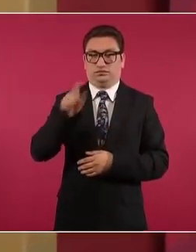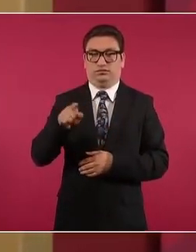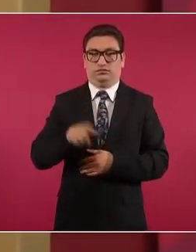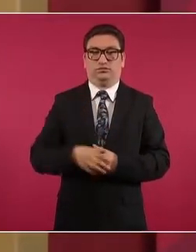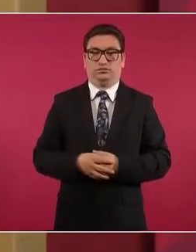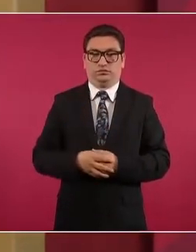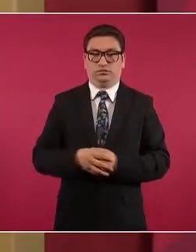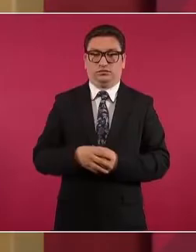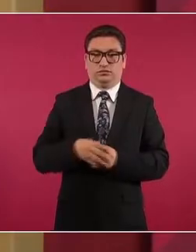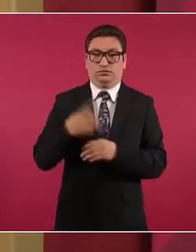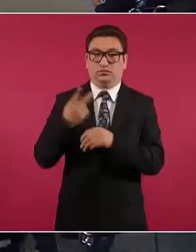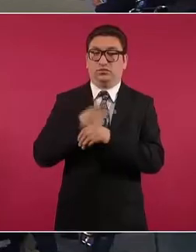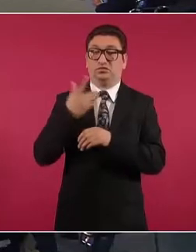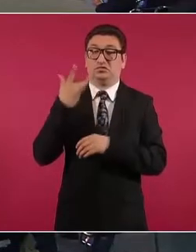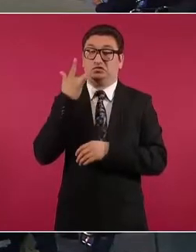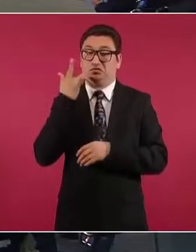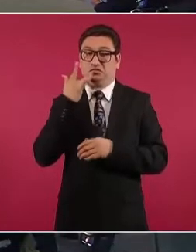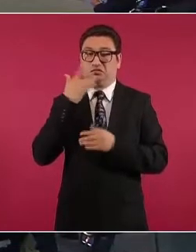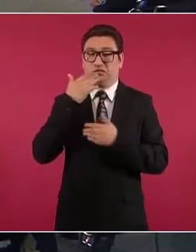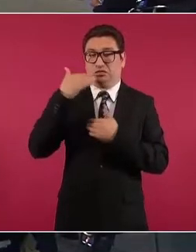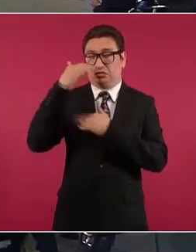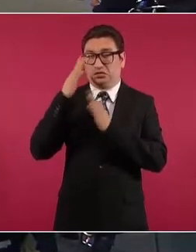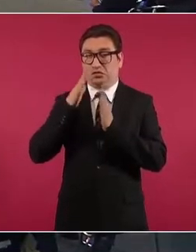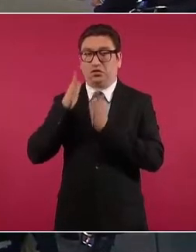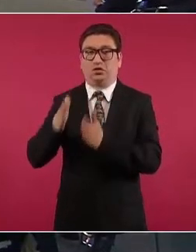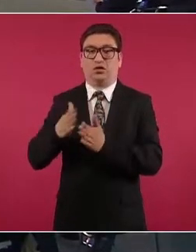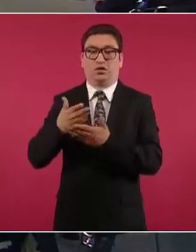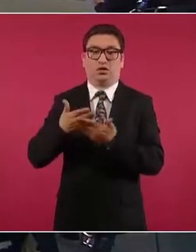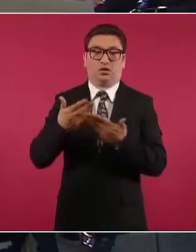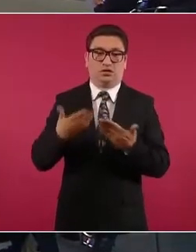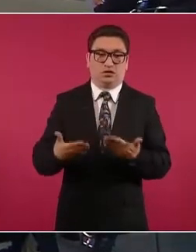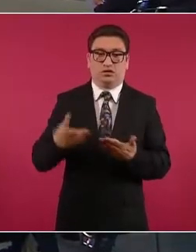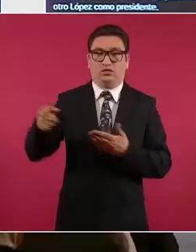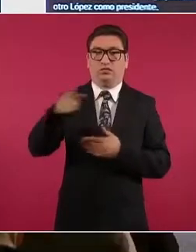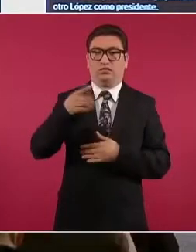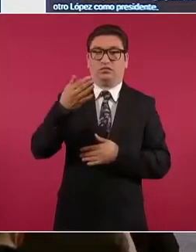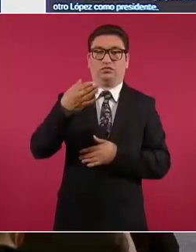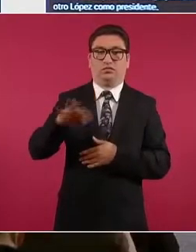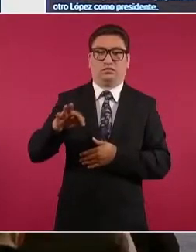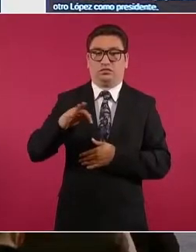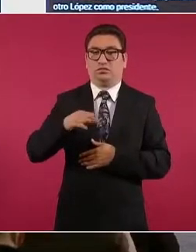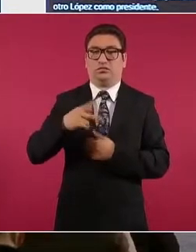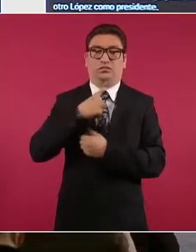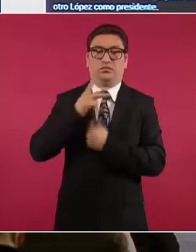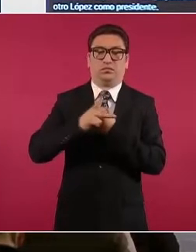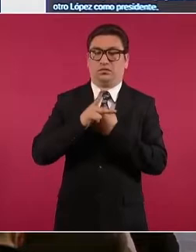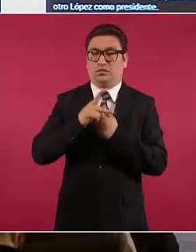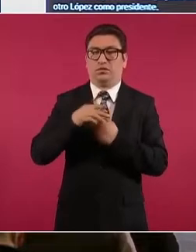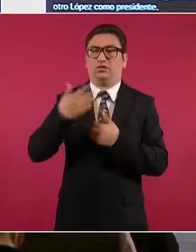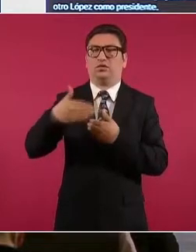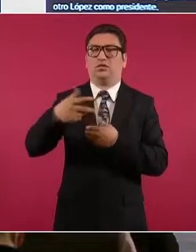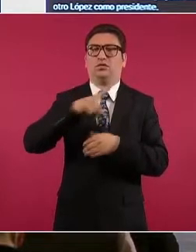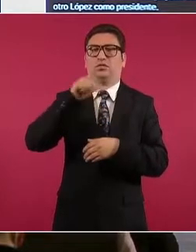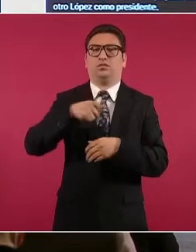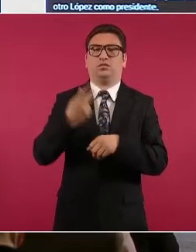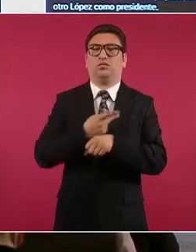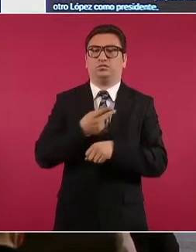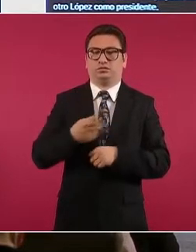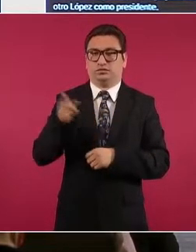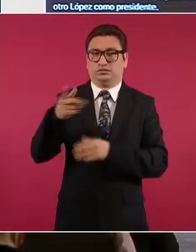pasaron de los fifís a los conservadores, hoy son los traidores a la patria, ¿qué viene después? Y él